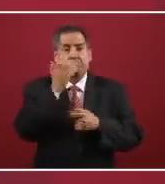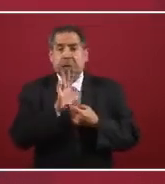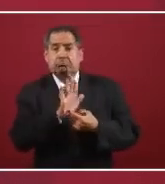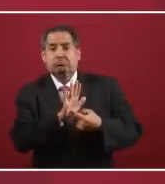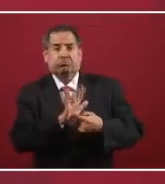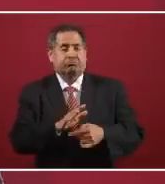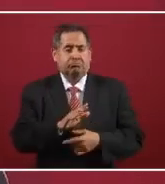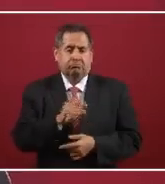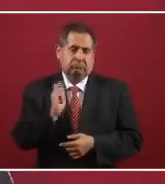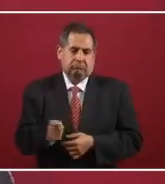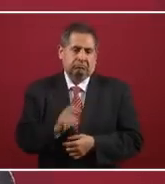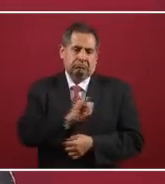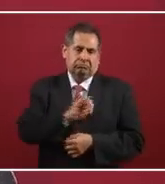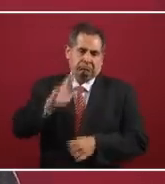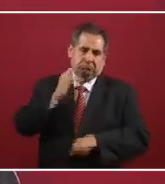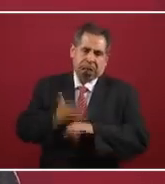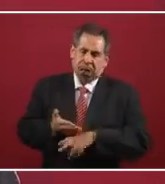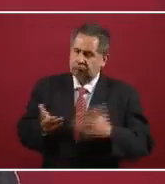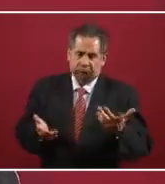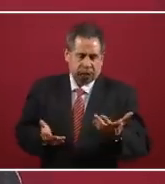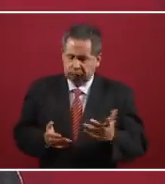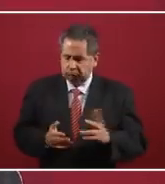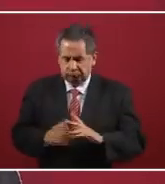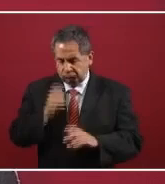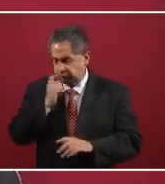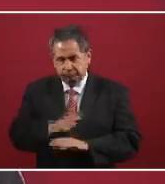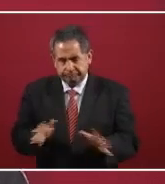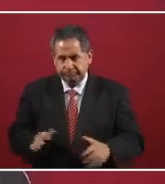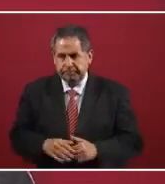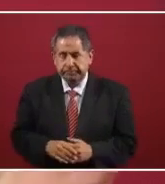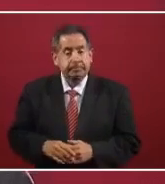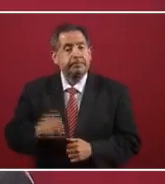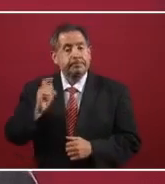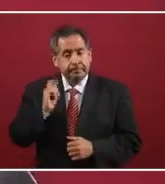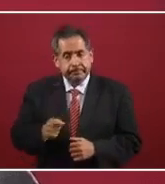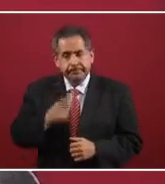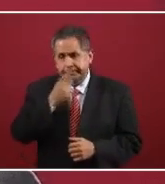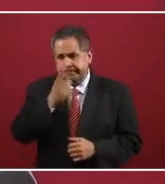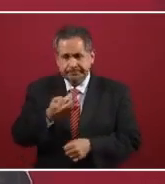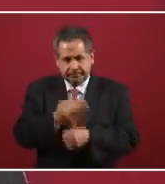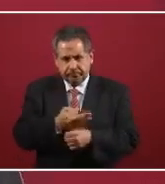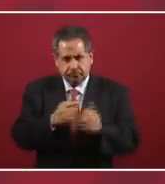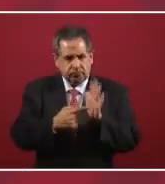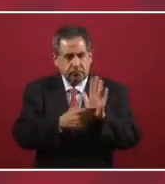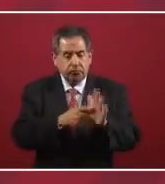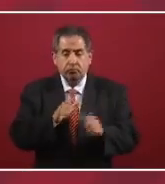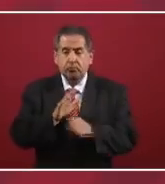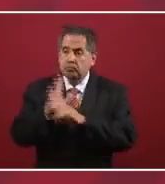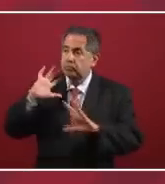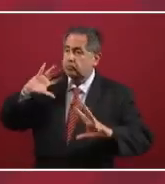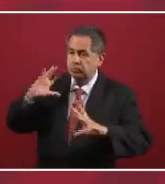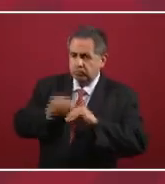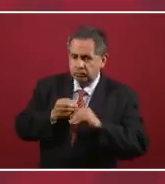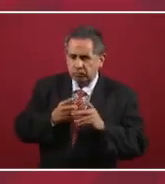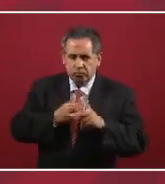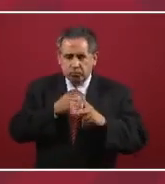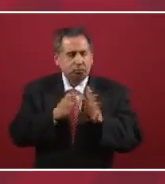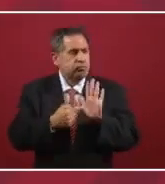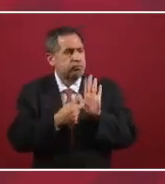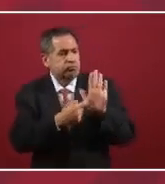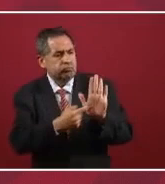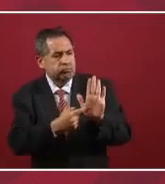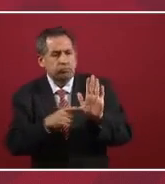acto de irresponsabilidad de la simulación. Entonces, lo que queremos es decir en este momento lo que sabemos que hay, conforme